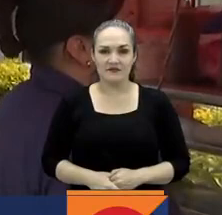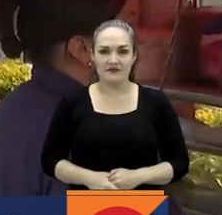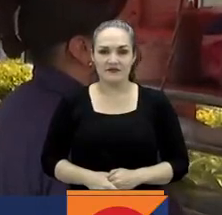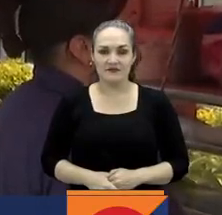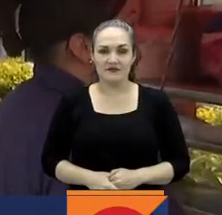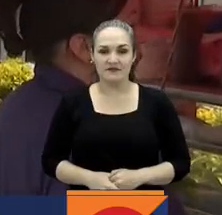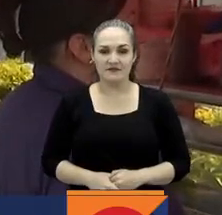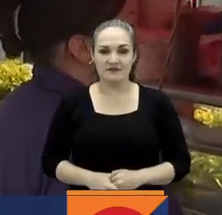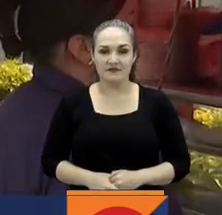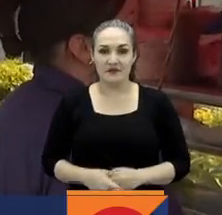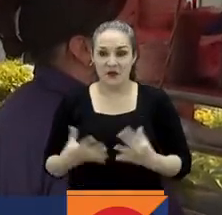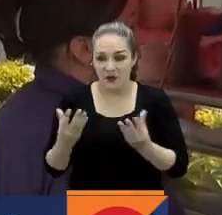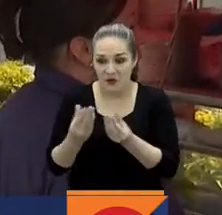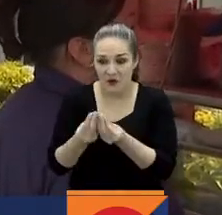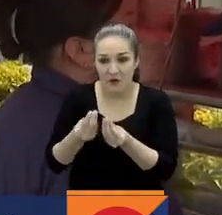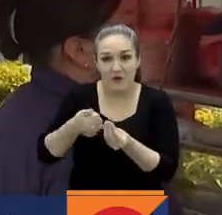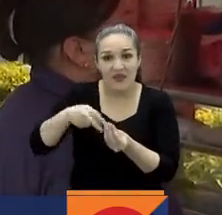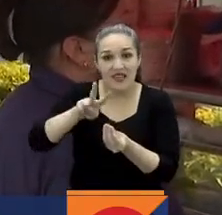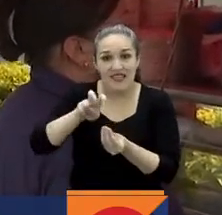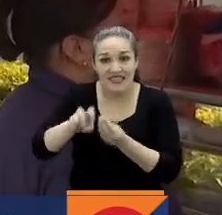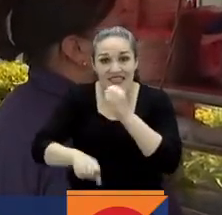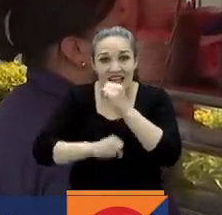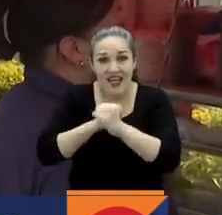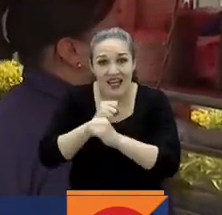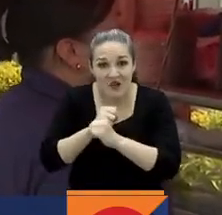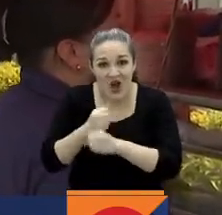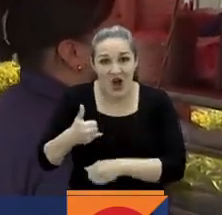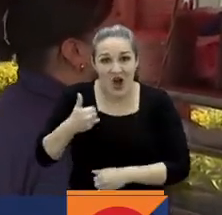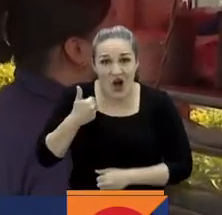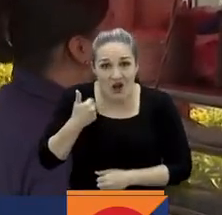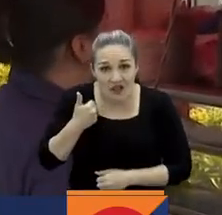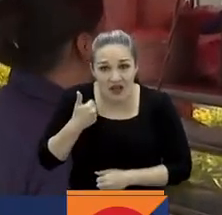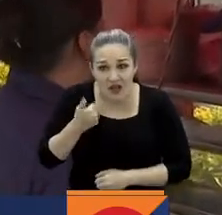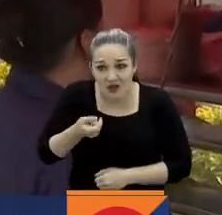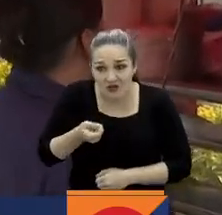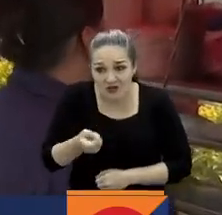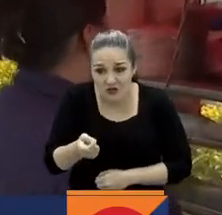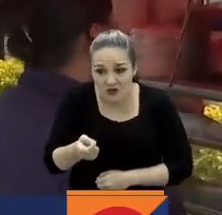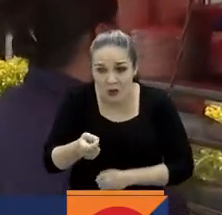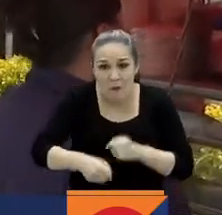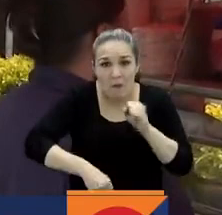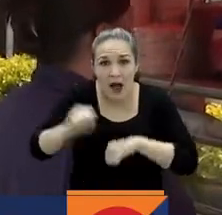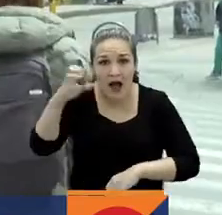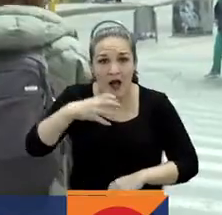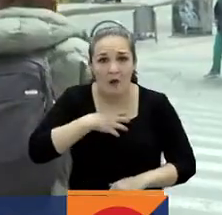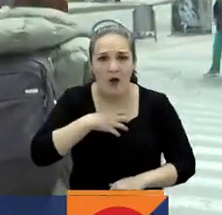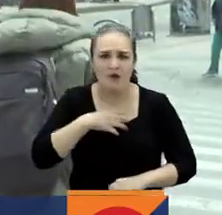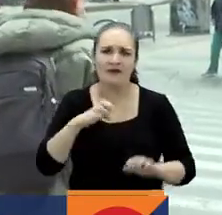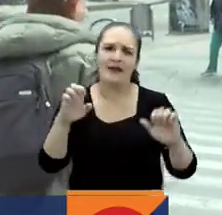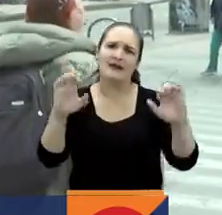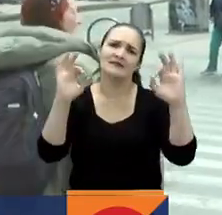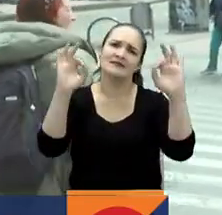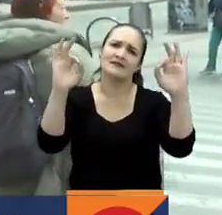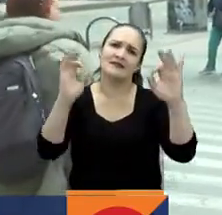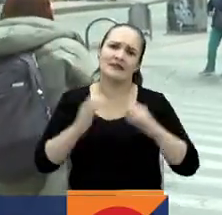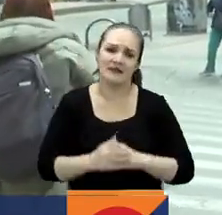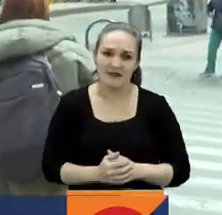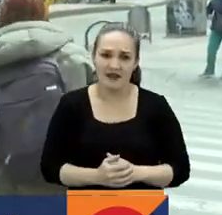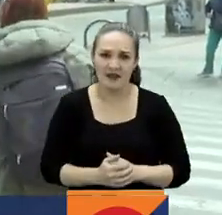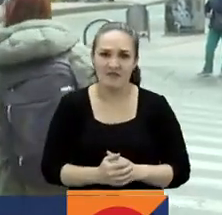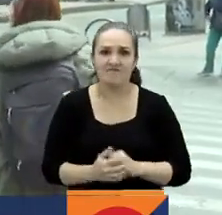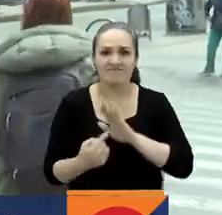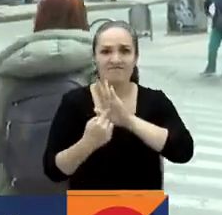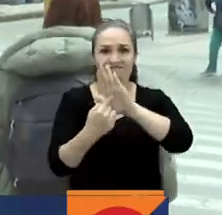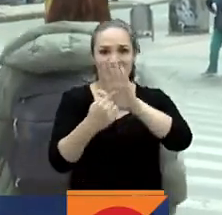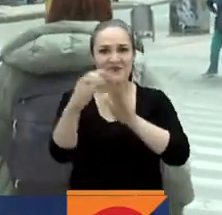En la sub-17 y ya ganar, para próximos a ganar un mundial, me parece excelente. Las peladas sacan la cara por lo que no hace la